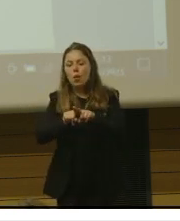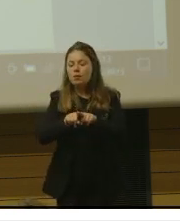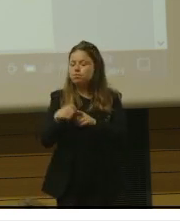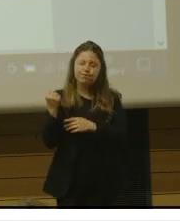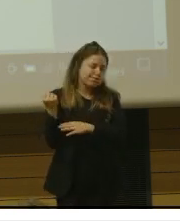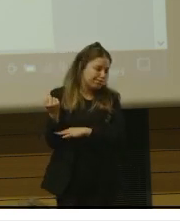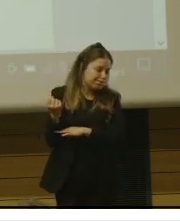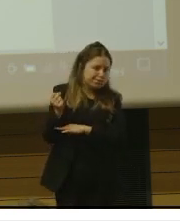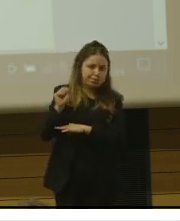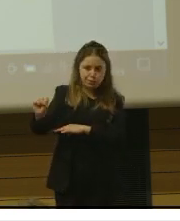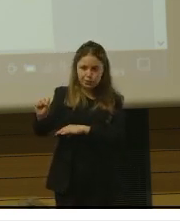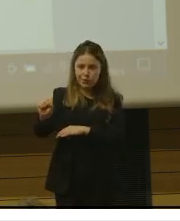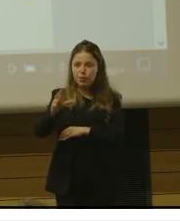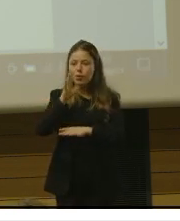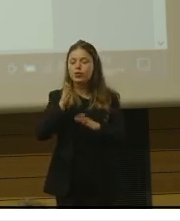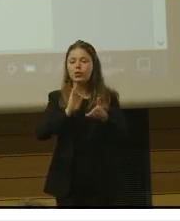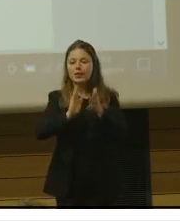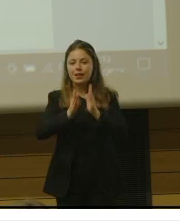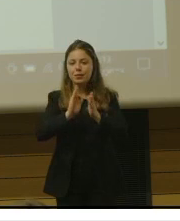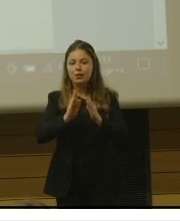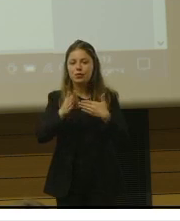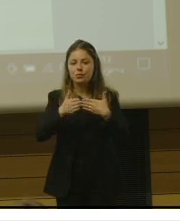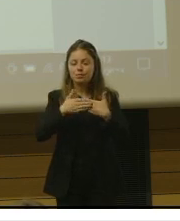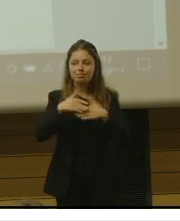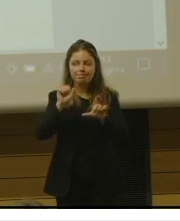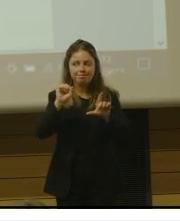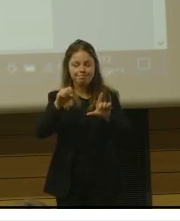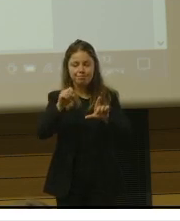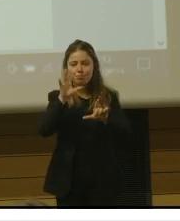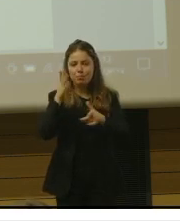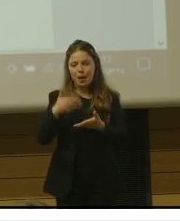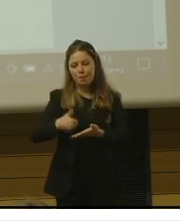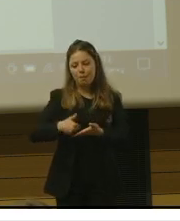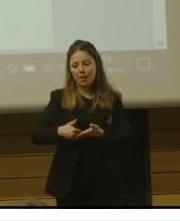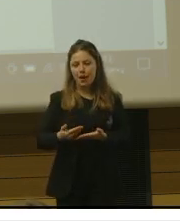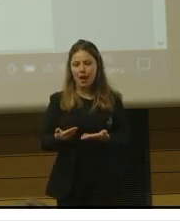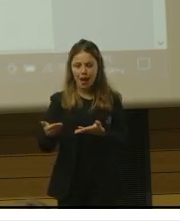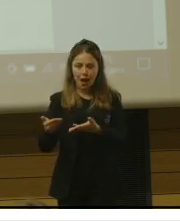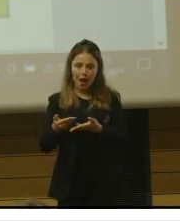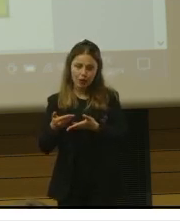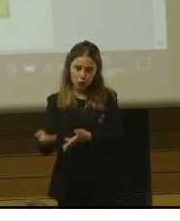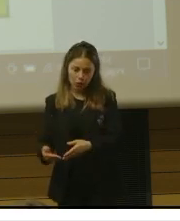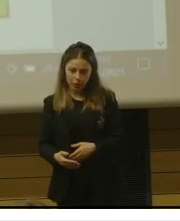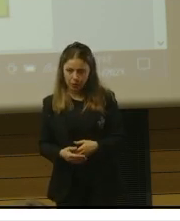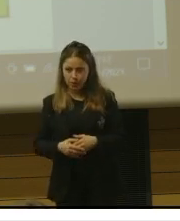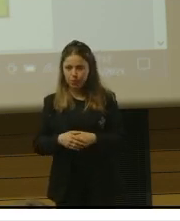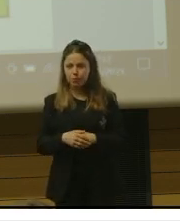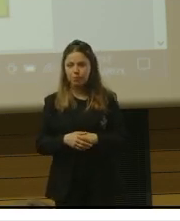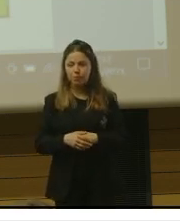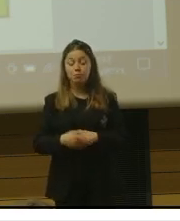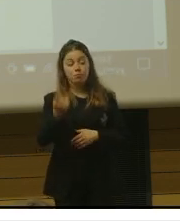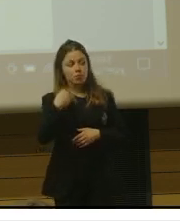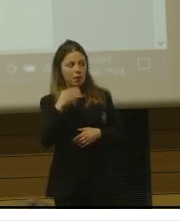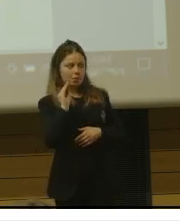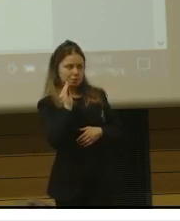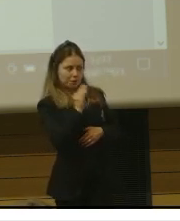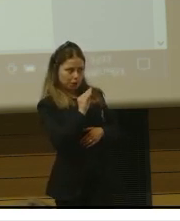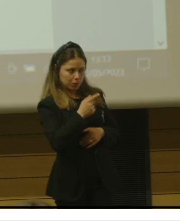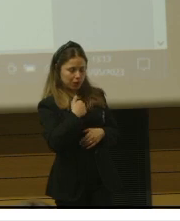resistentes, ¿no? Y por lo tanto tienen que llegar a tocar en nuestra puerta para pedirnos un poco ayuda, ¿no? Una pregunta que me surge a mí